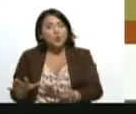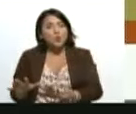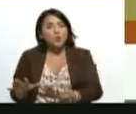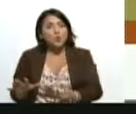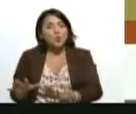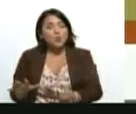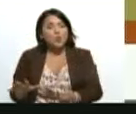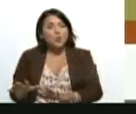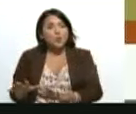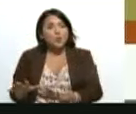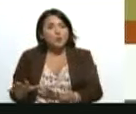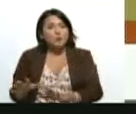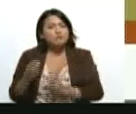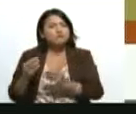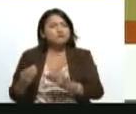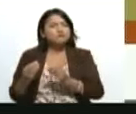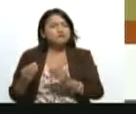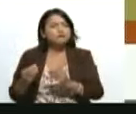10 años, no.